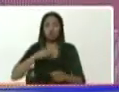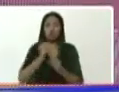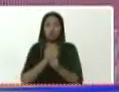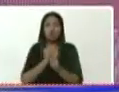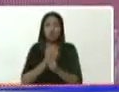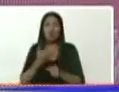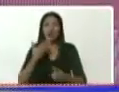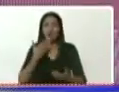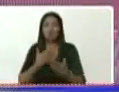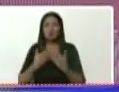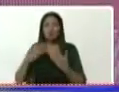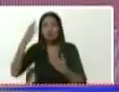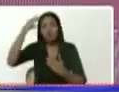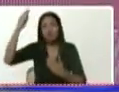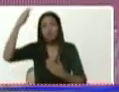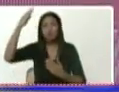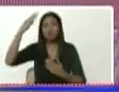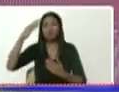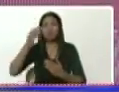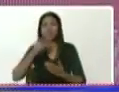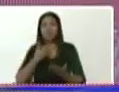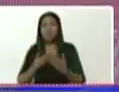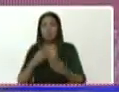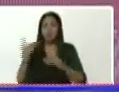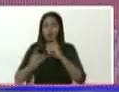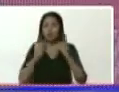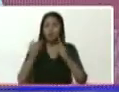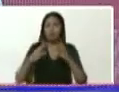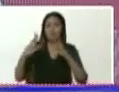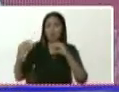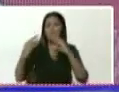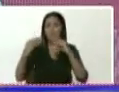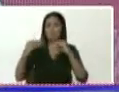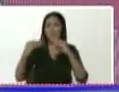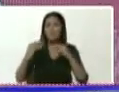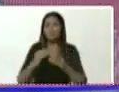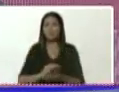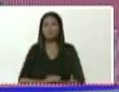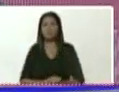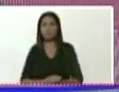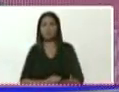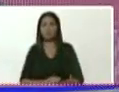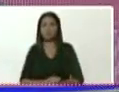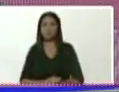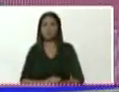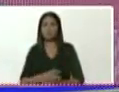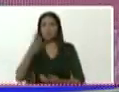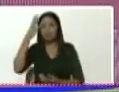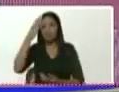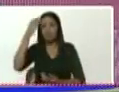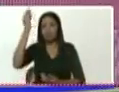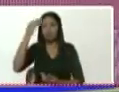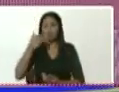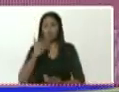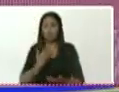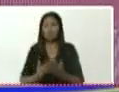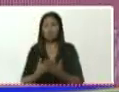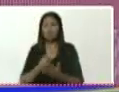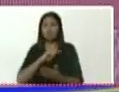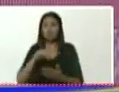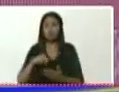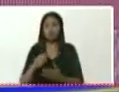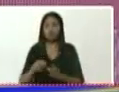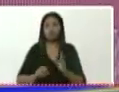Dios rogando y con el diálogo charlando. A Dios rogando y